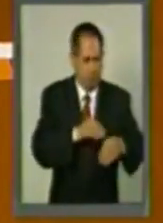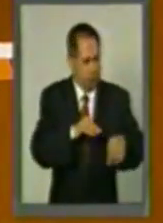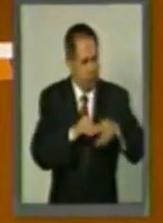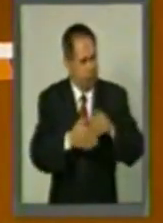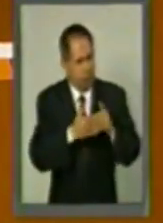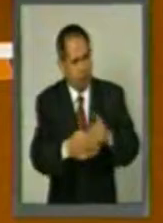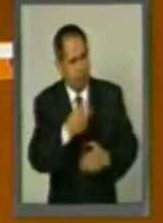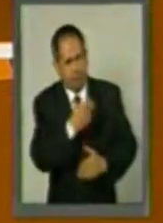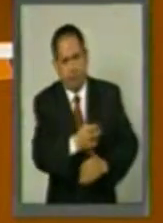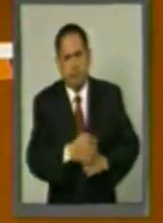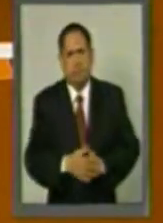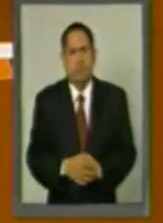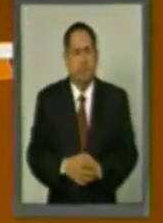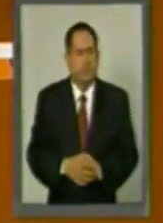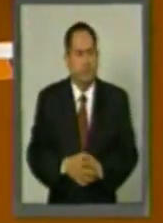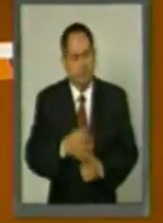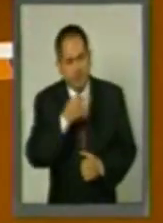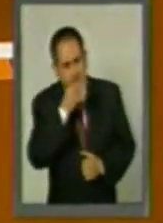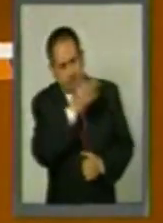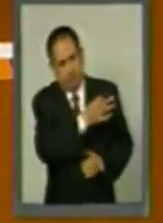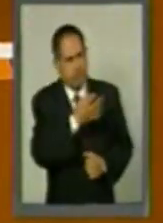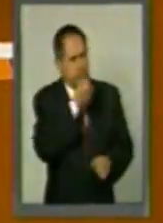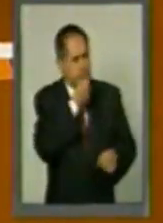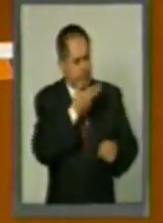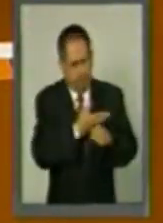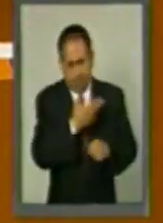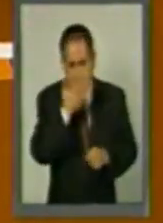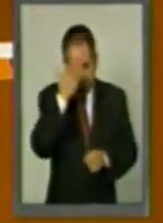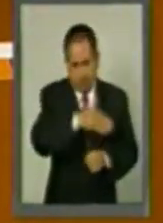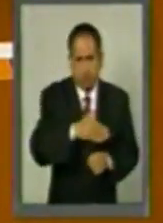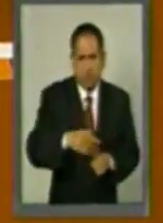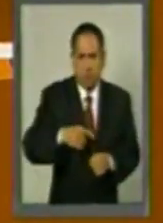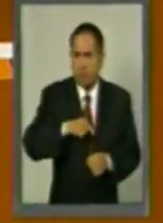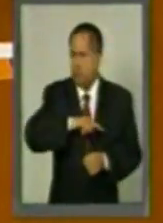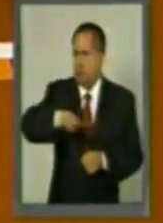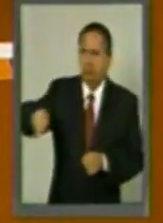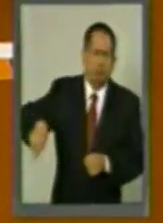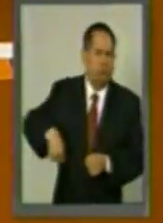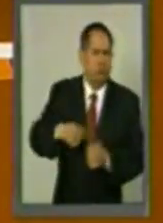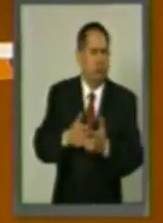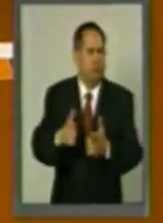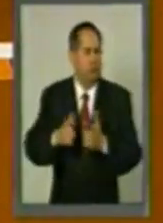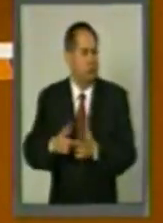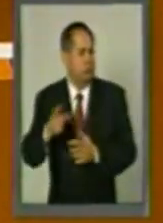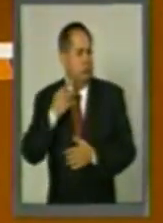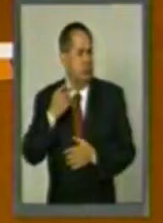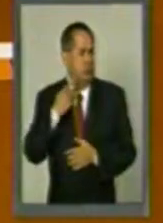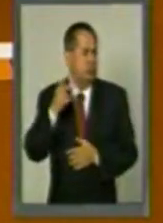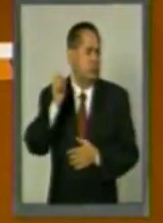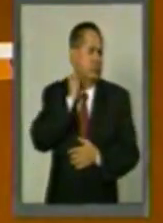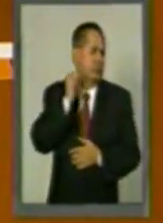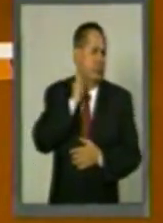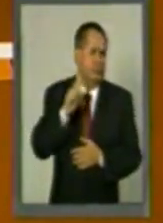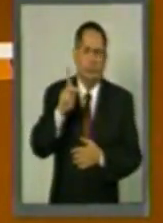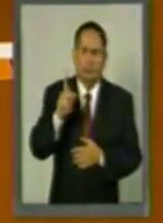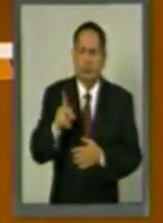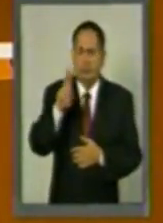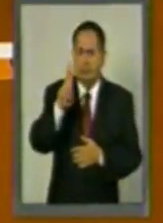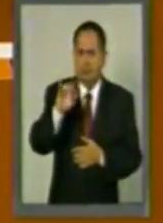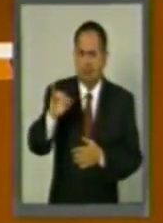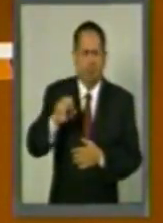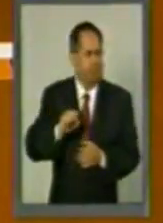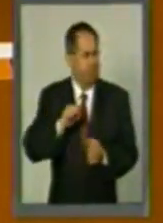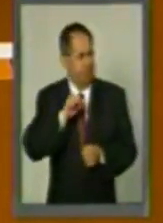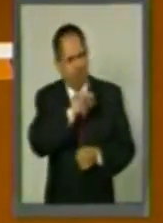sea. Sepa usted, señor secretario, que cuenta con el respaldo de los senadores del Partido